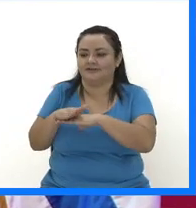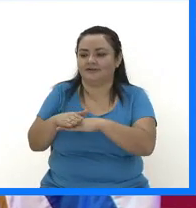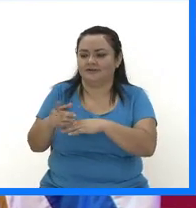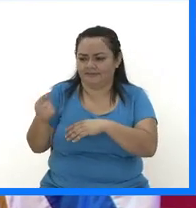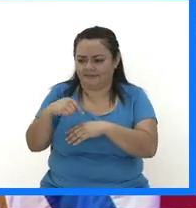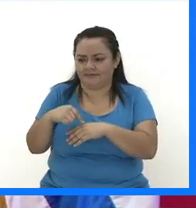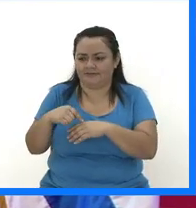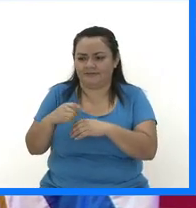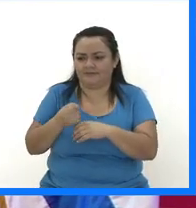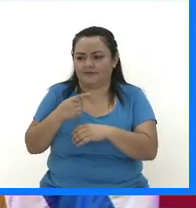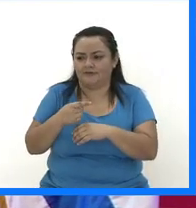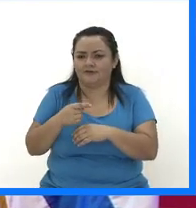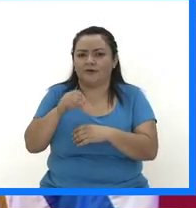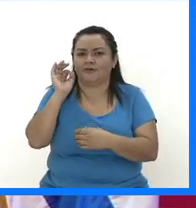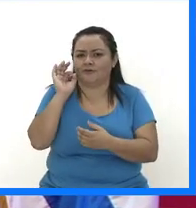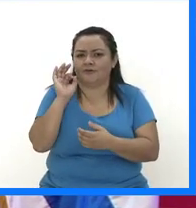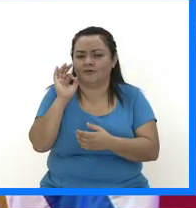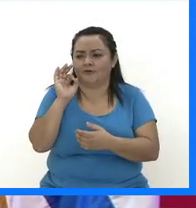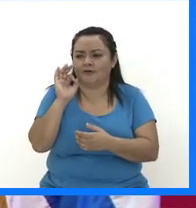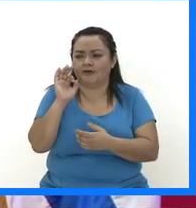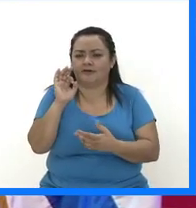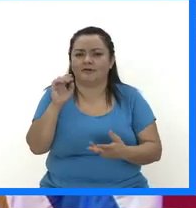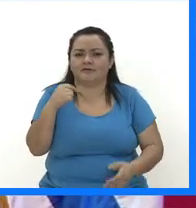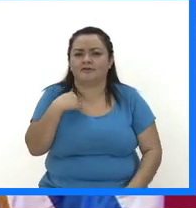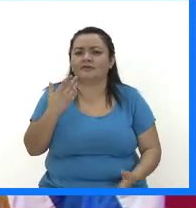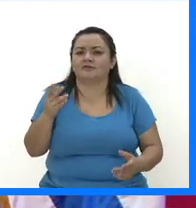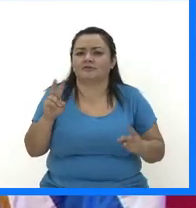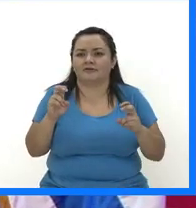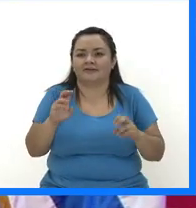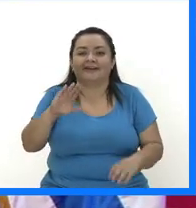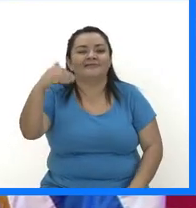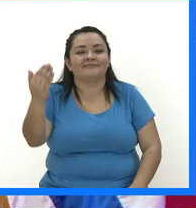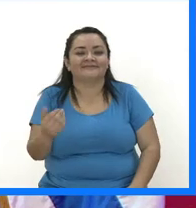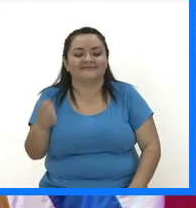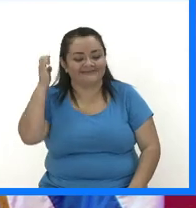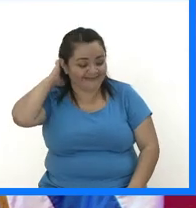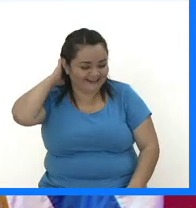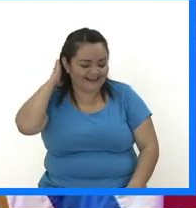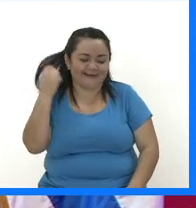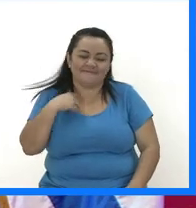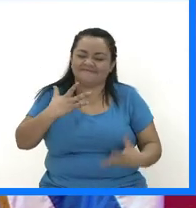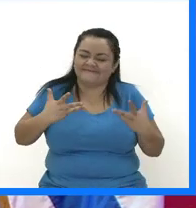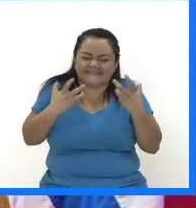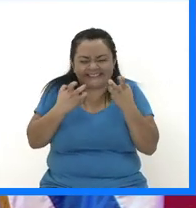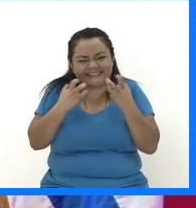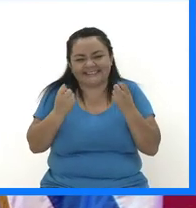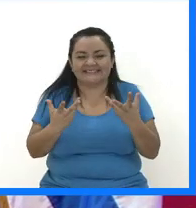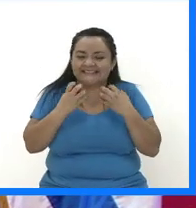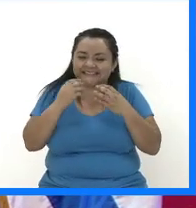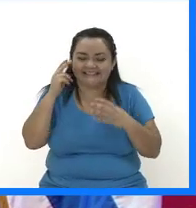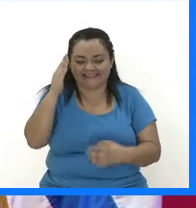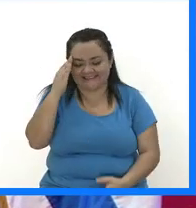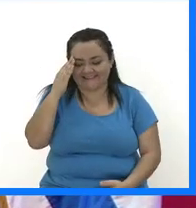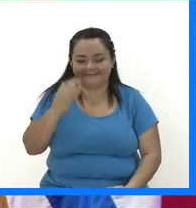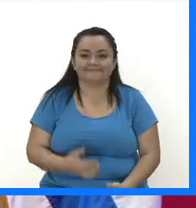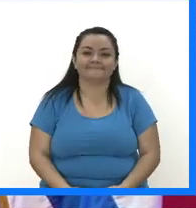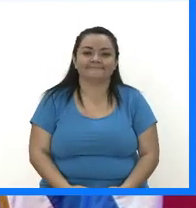el texto digo estoy apunto predicar salmos de las nueve divides que vamos a hablar y te digo me dijo y éste diga no me dijo nada vea